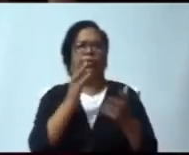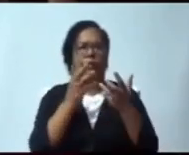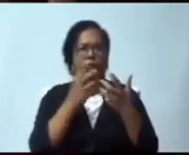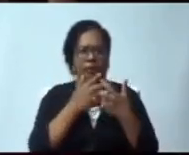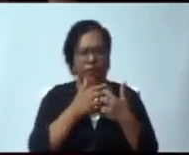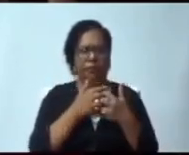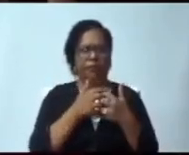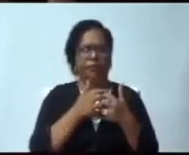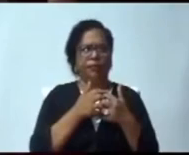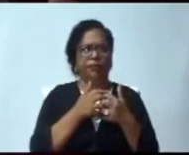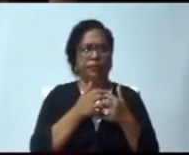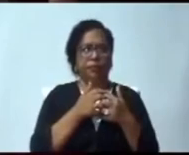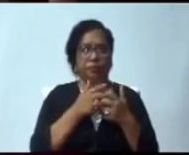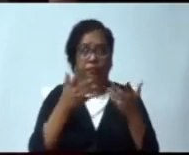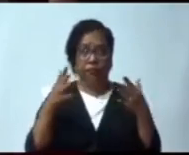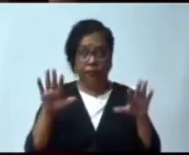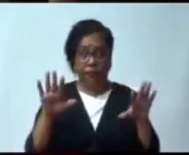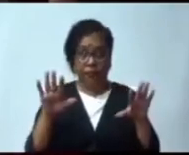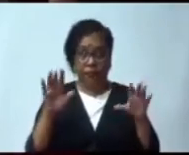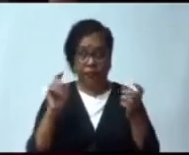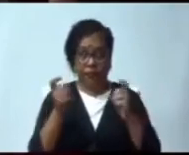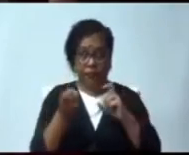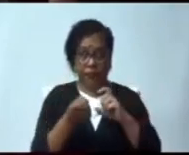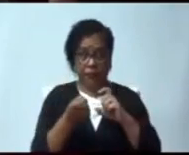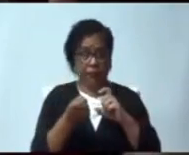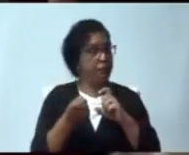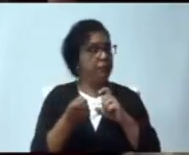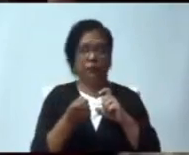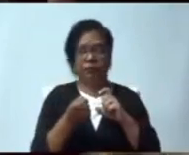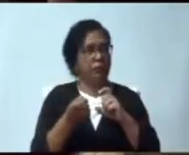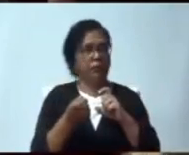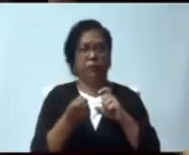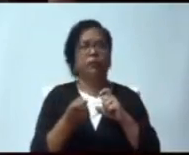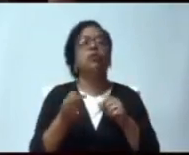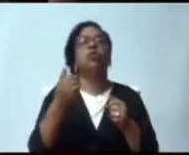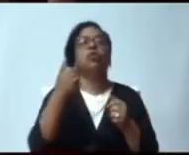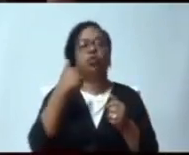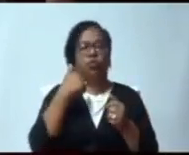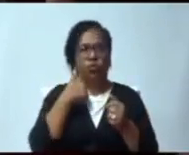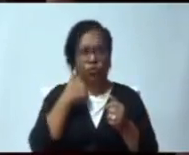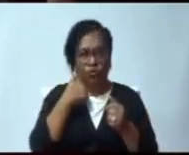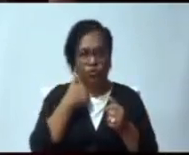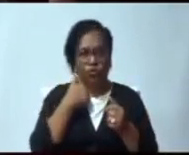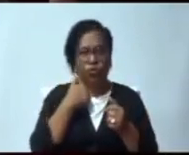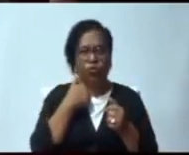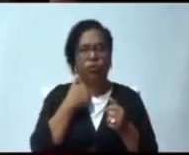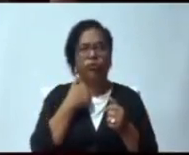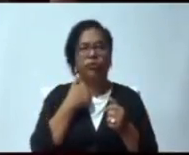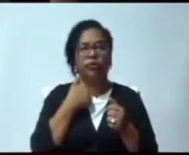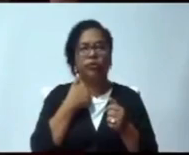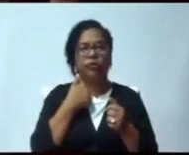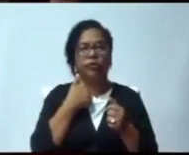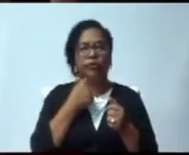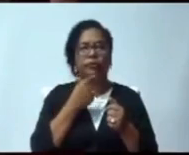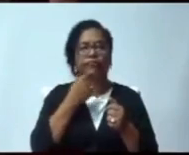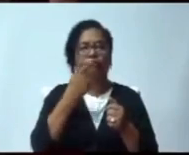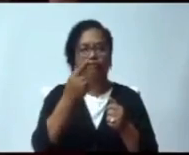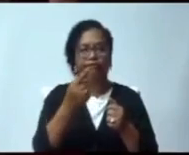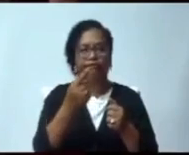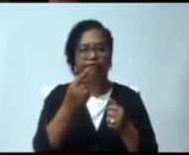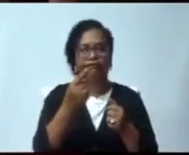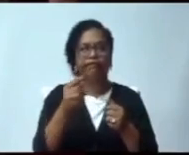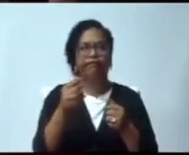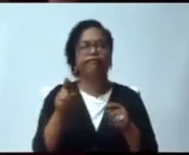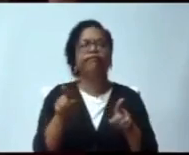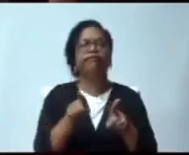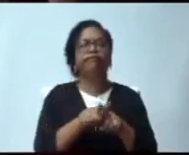además de todo eso, yo planteaba y planteo acá una modificación a los